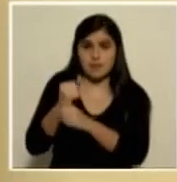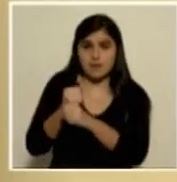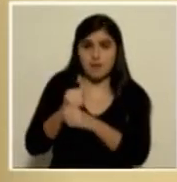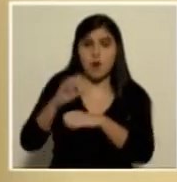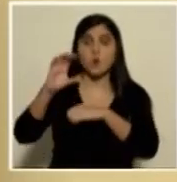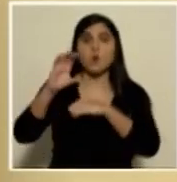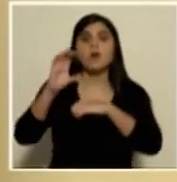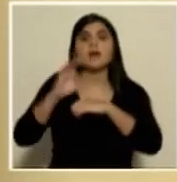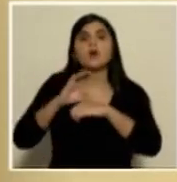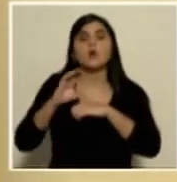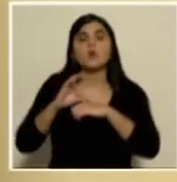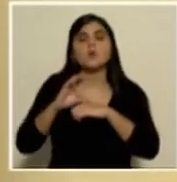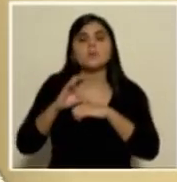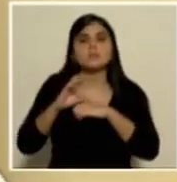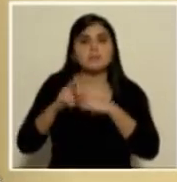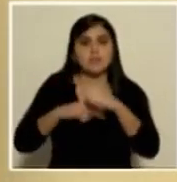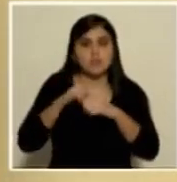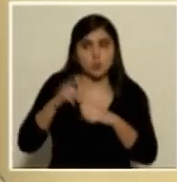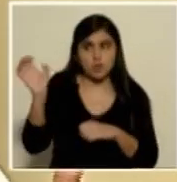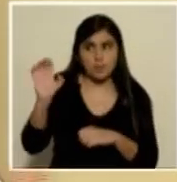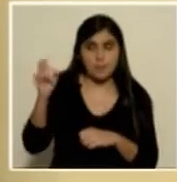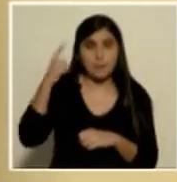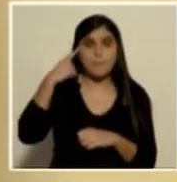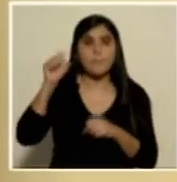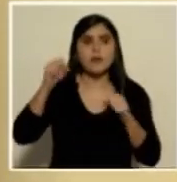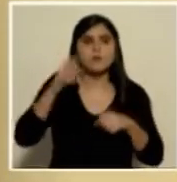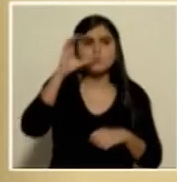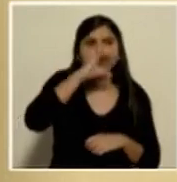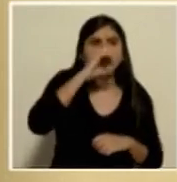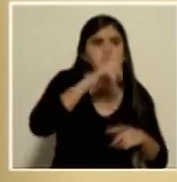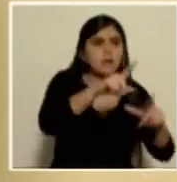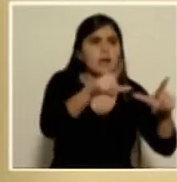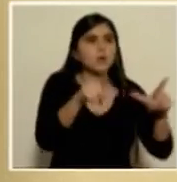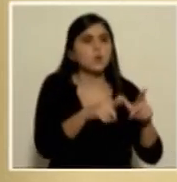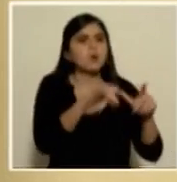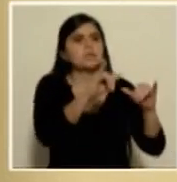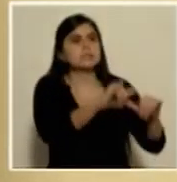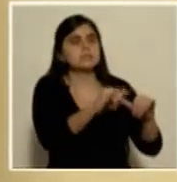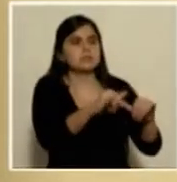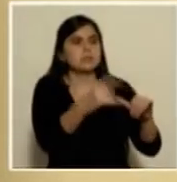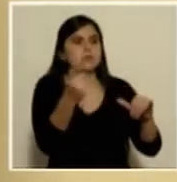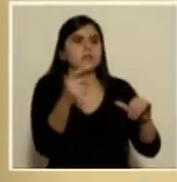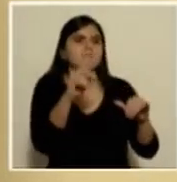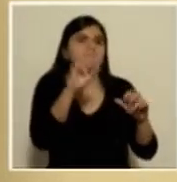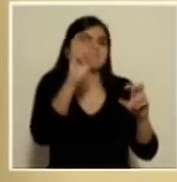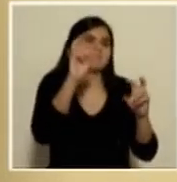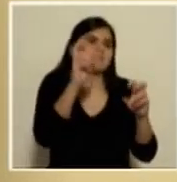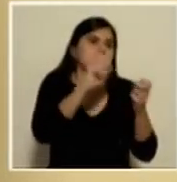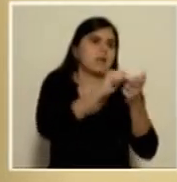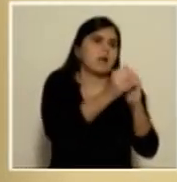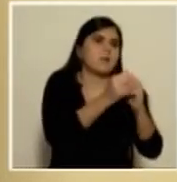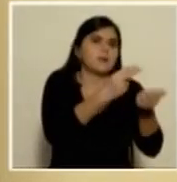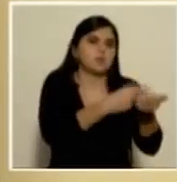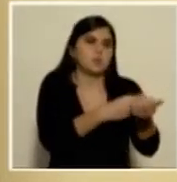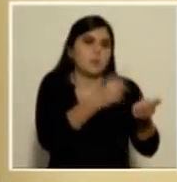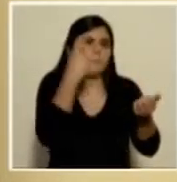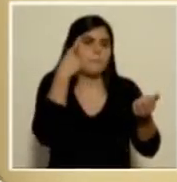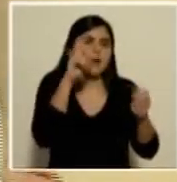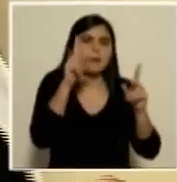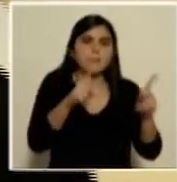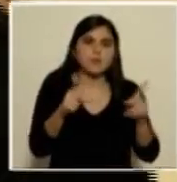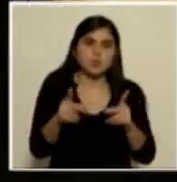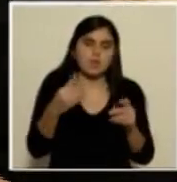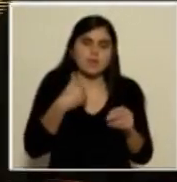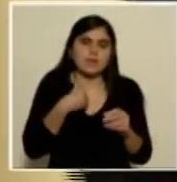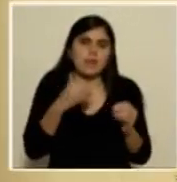Nacional de Emergencias para aplicar albergues y habilitar albergues para quienes se encuentren en una situación de mayor vulnerabilidad. Gracias, señora